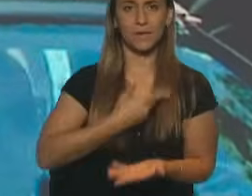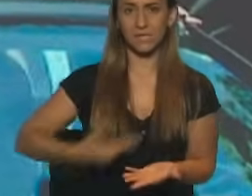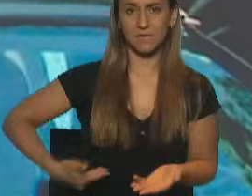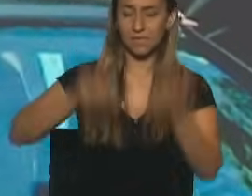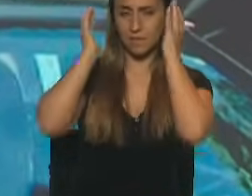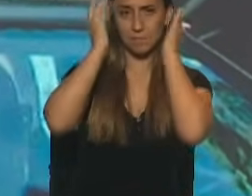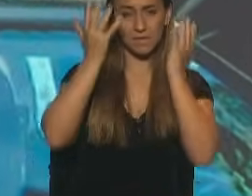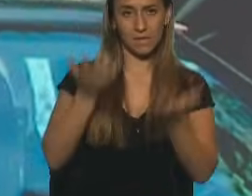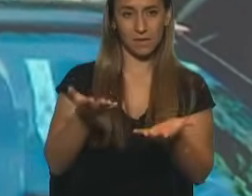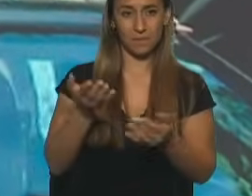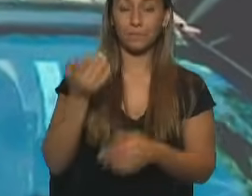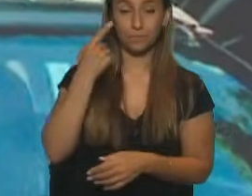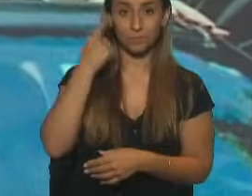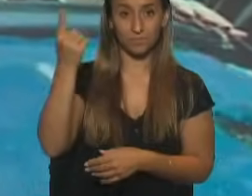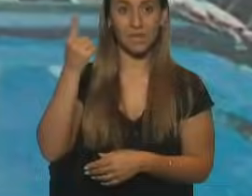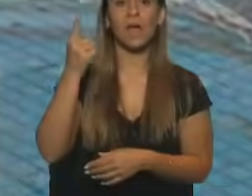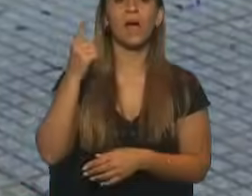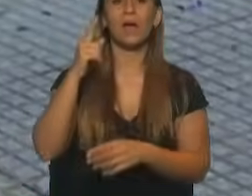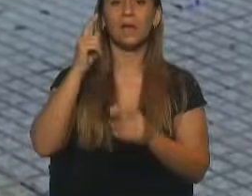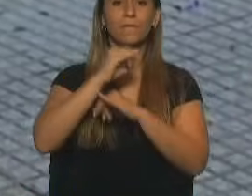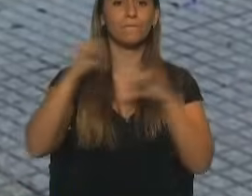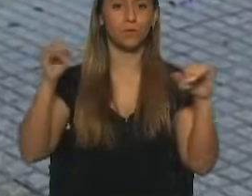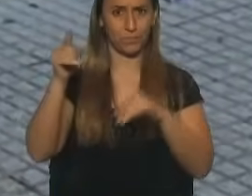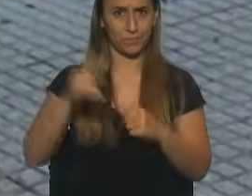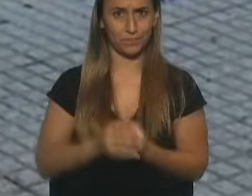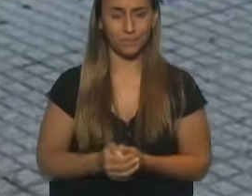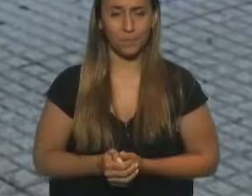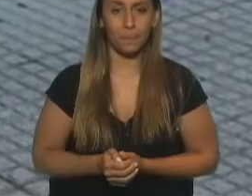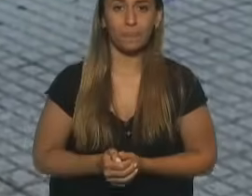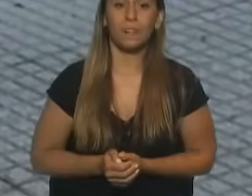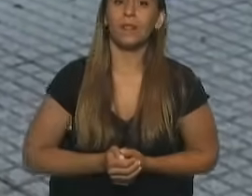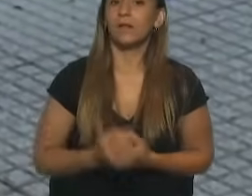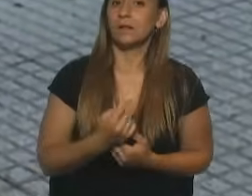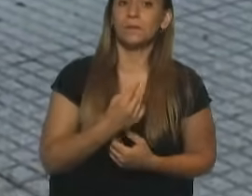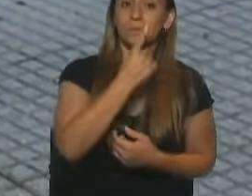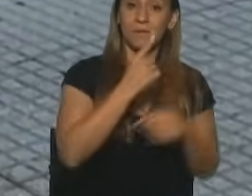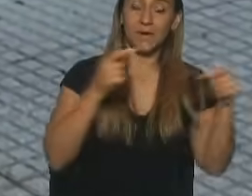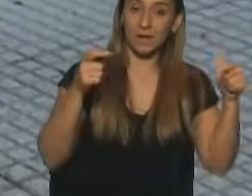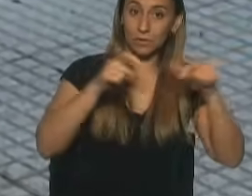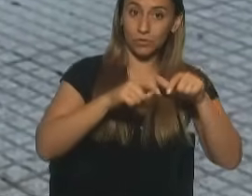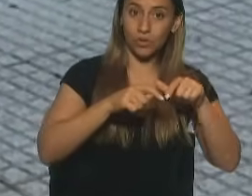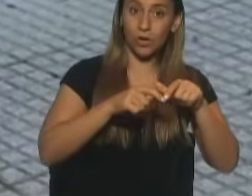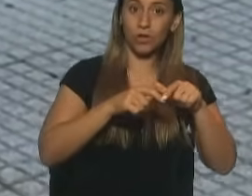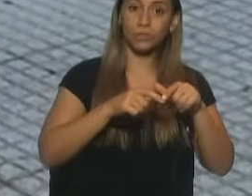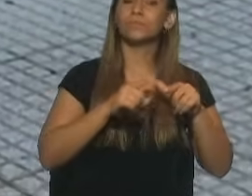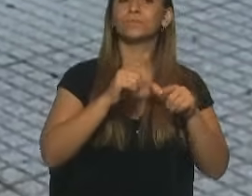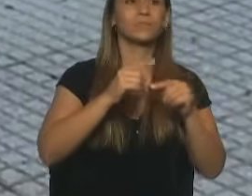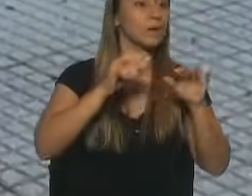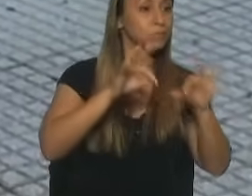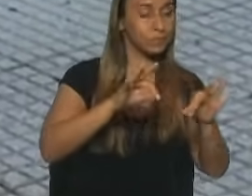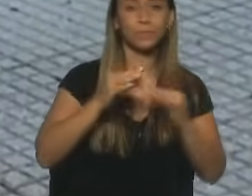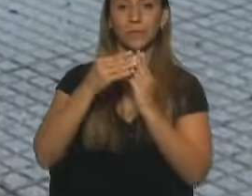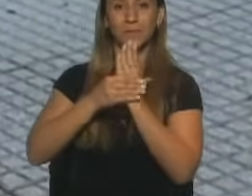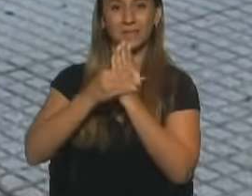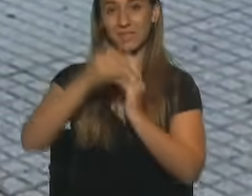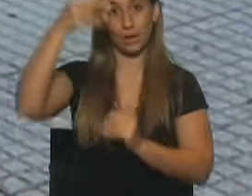Milei. Vamos a ver el informe de Julieta Algul. Después de participar de la primera reunión de gabinete, la ministra Patricia